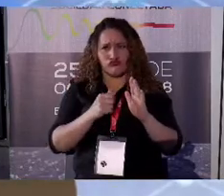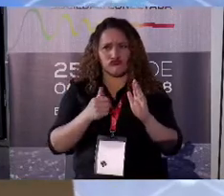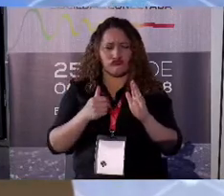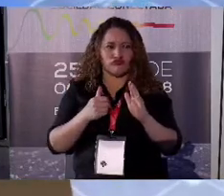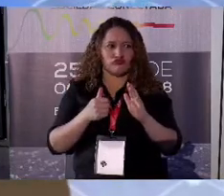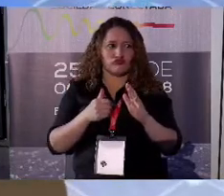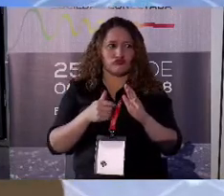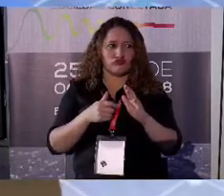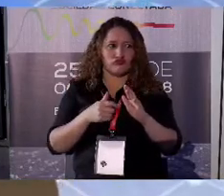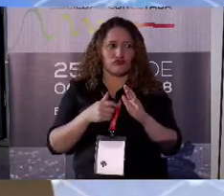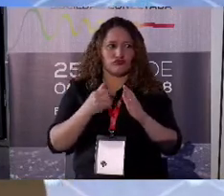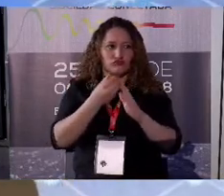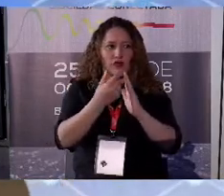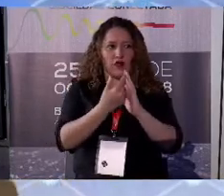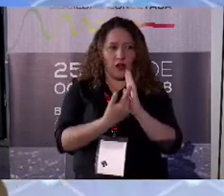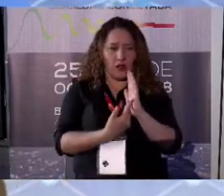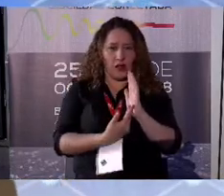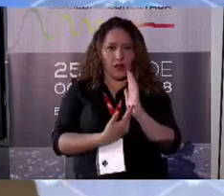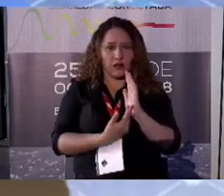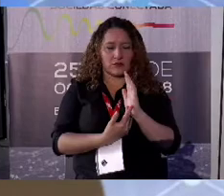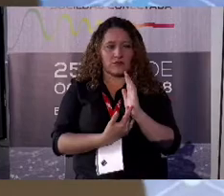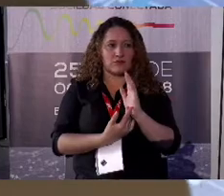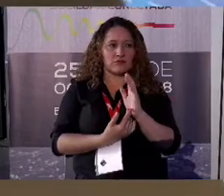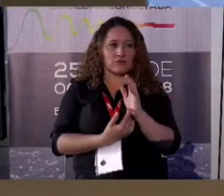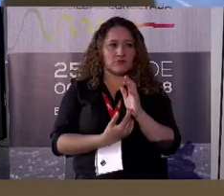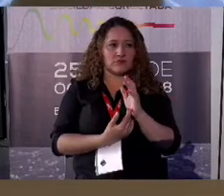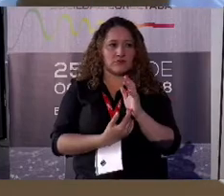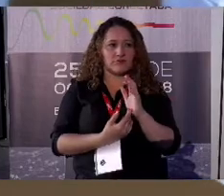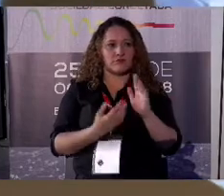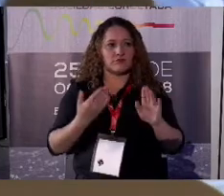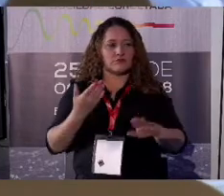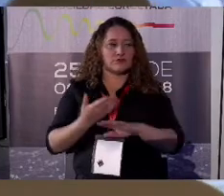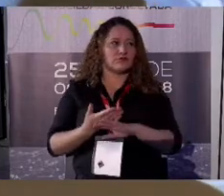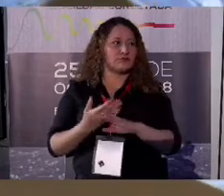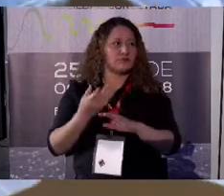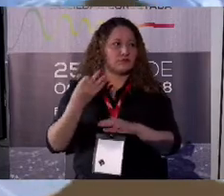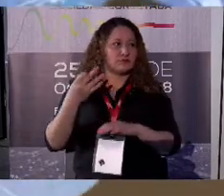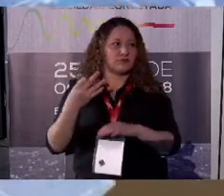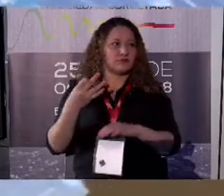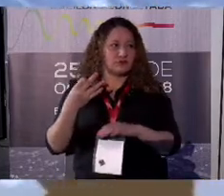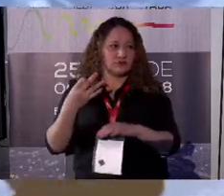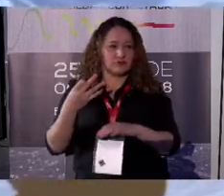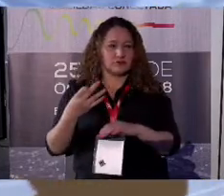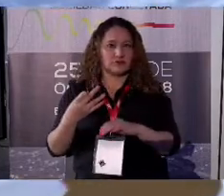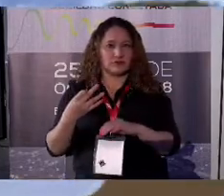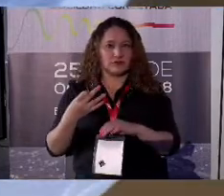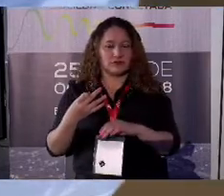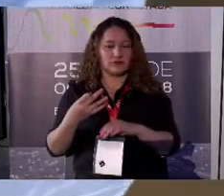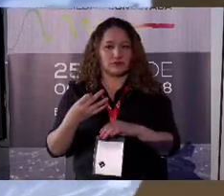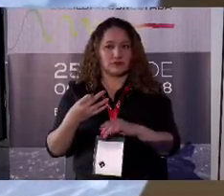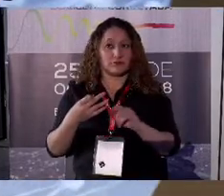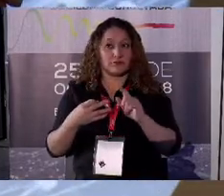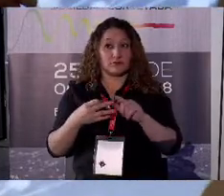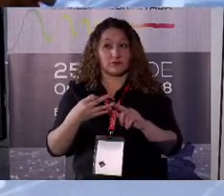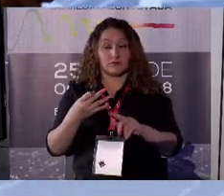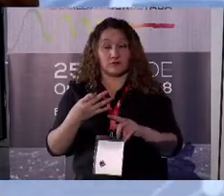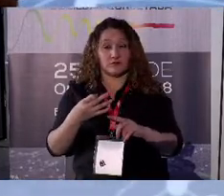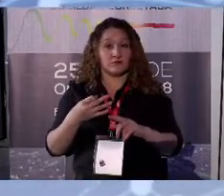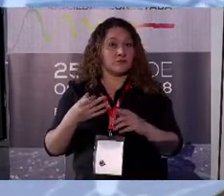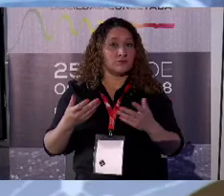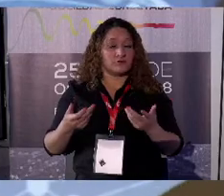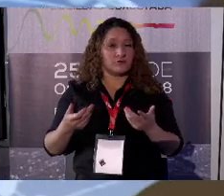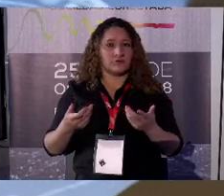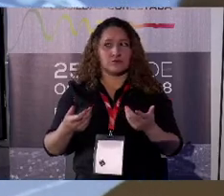la presentación, propone los siguientes tres modos. Subastas donde